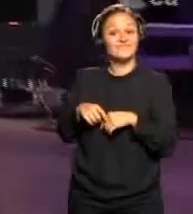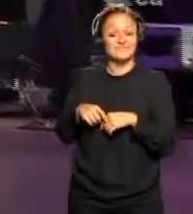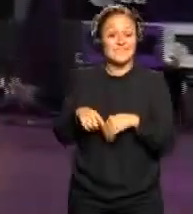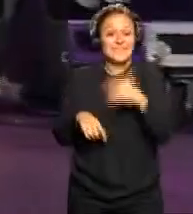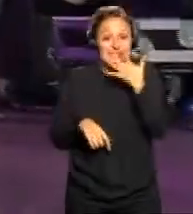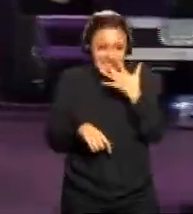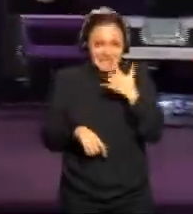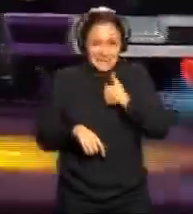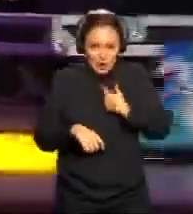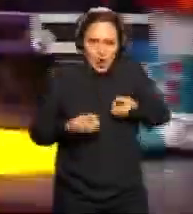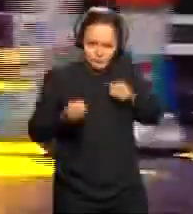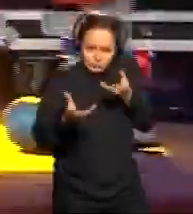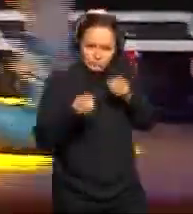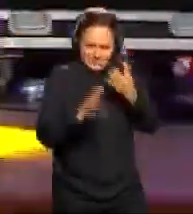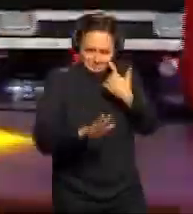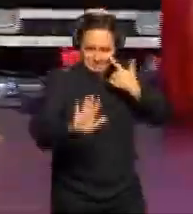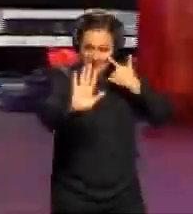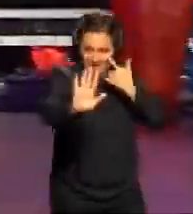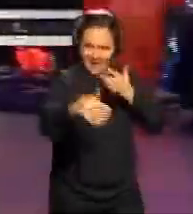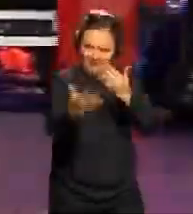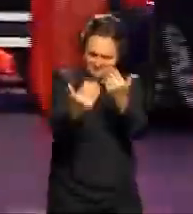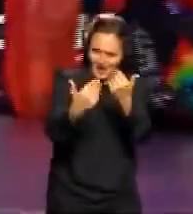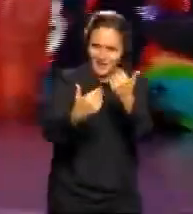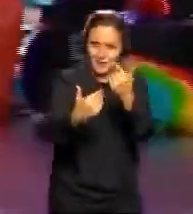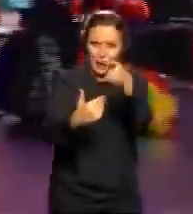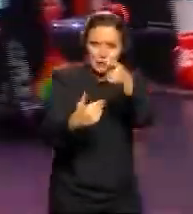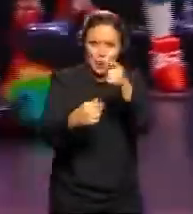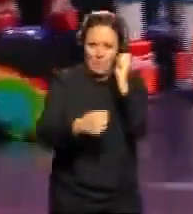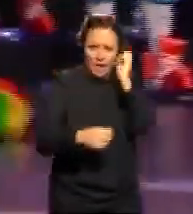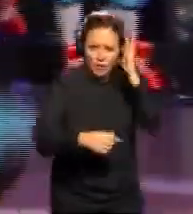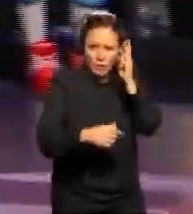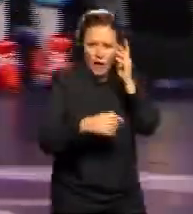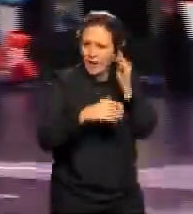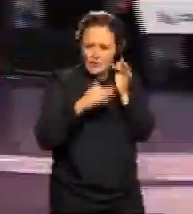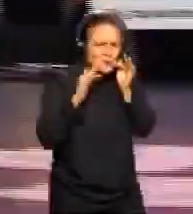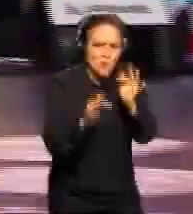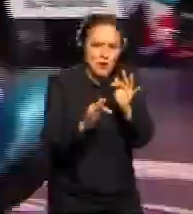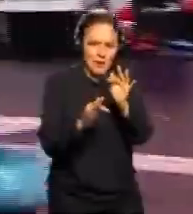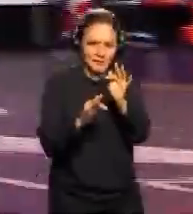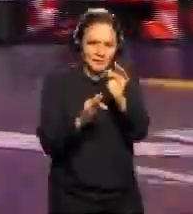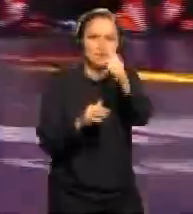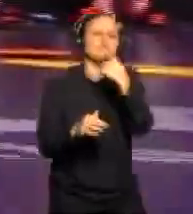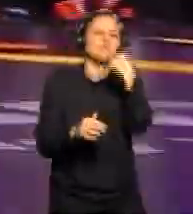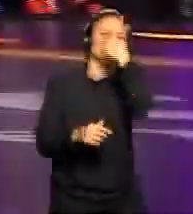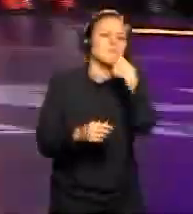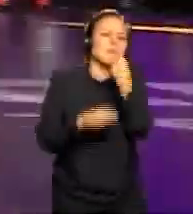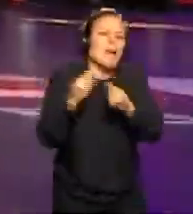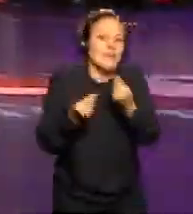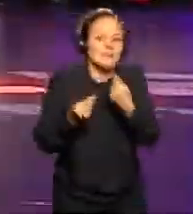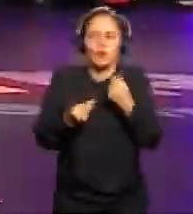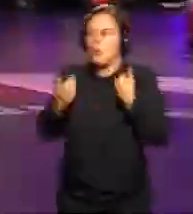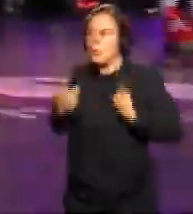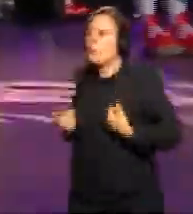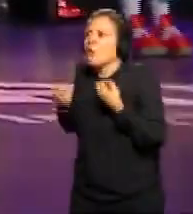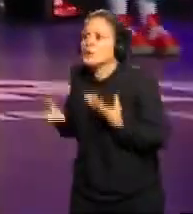Si yo te digo ahora mismo que ya no madrugas más, ¿cómo te quedarías? ¿Cómo se te queda el cuerpo?